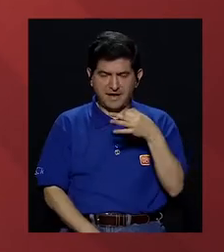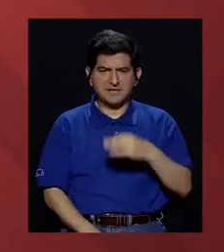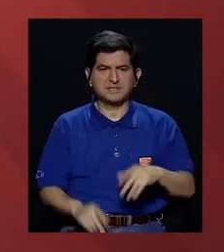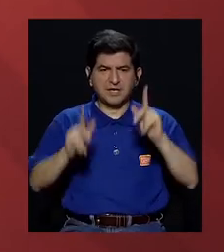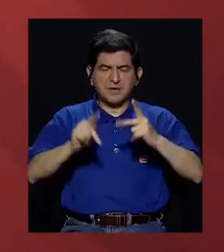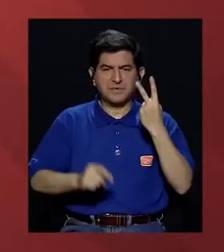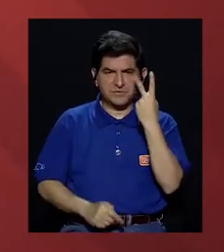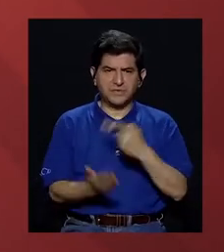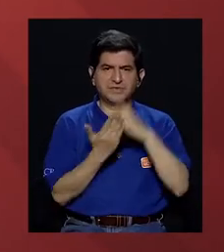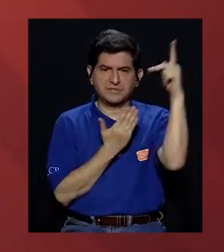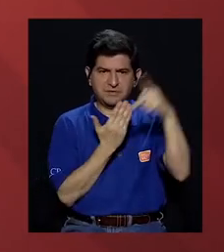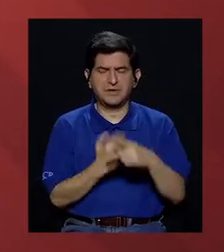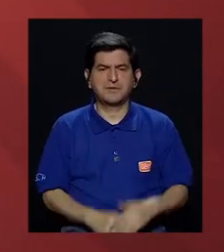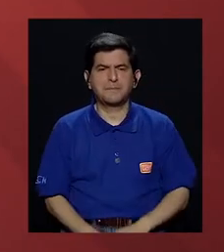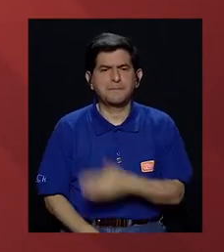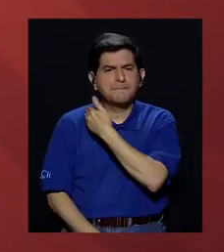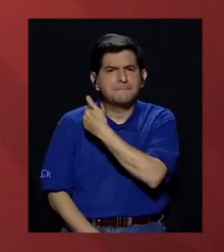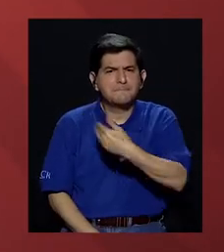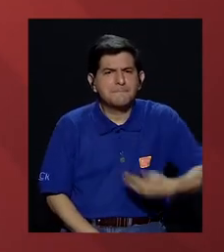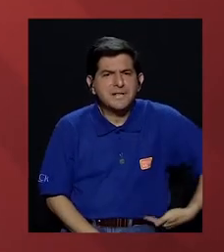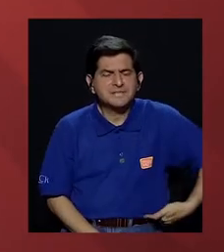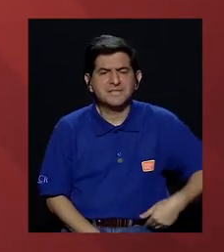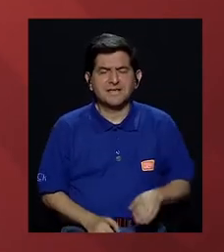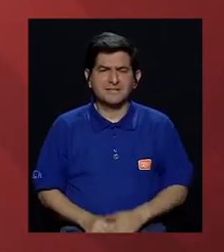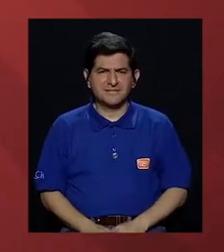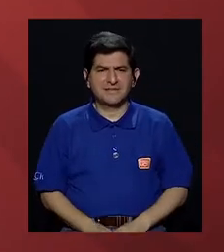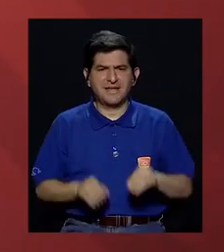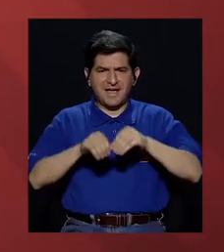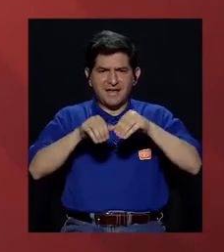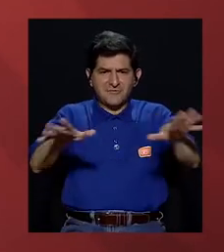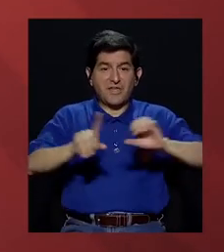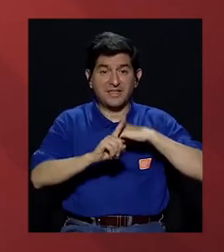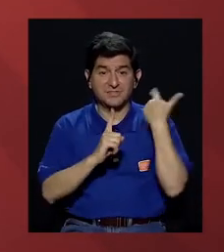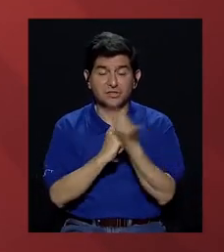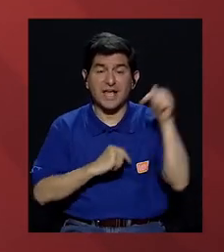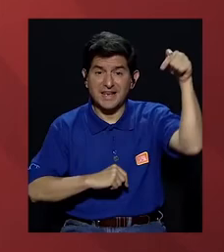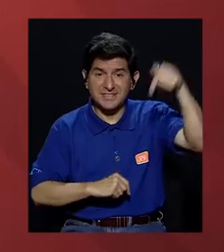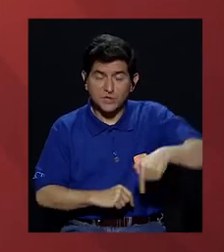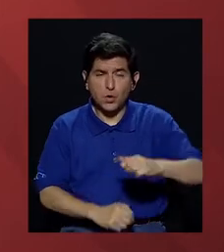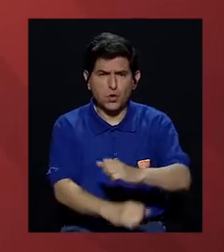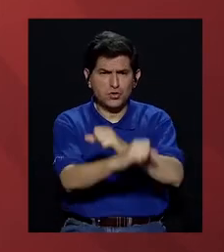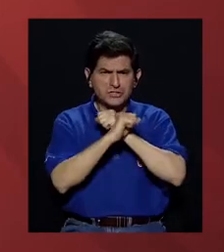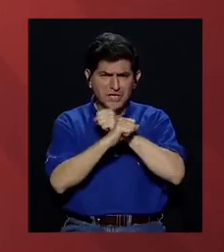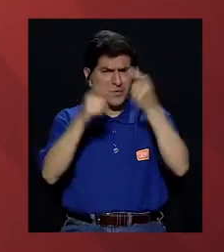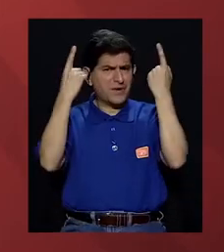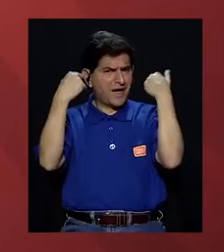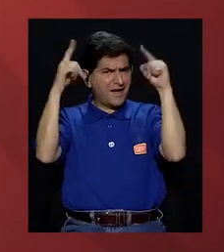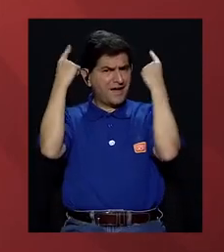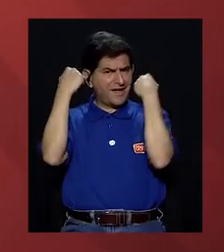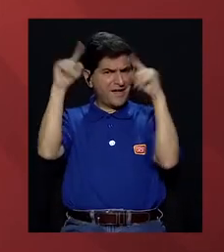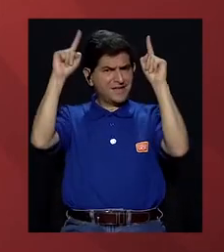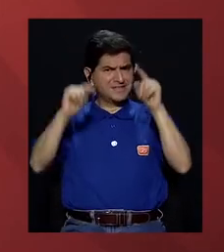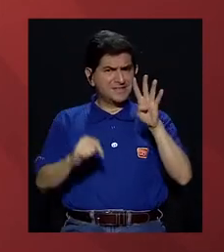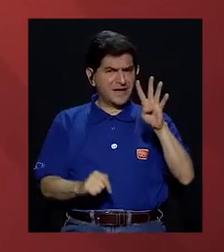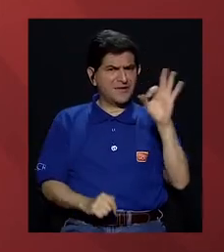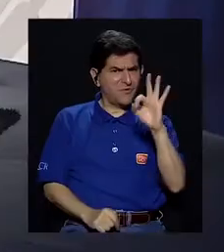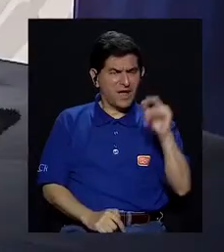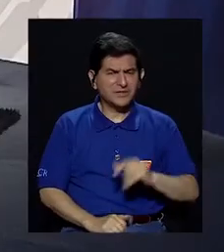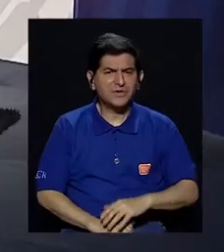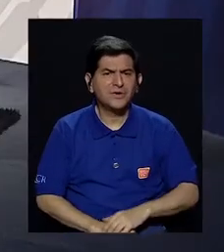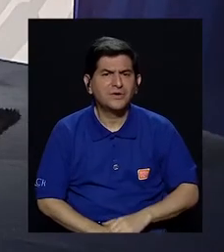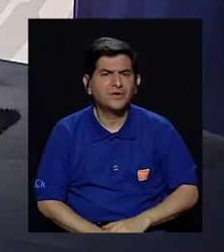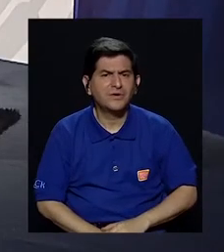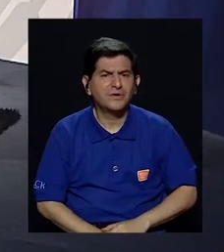audiencia ser presidente en redes sociales hoy le garantiza algún éxito el 4 de